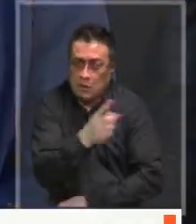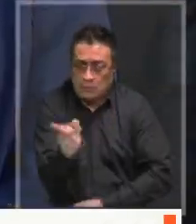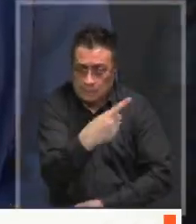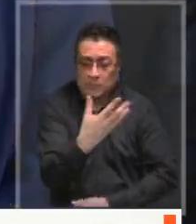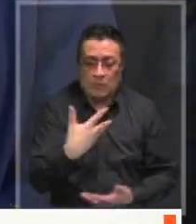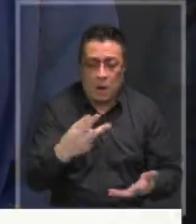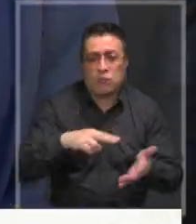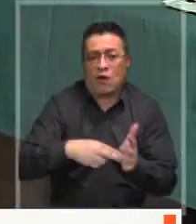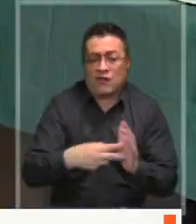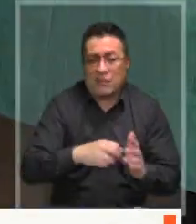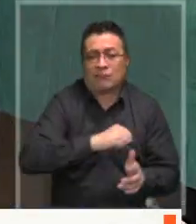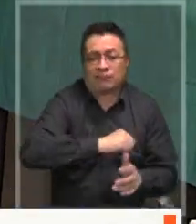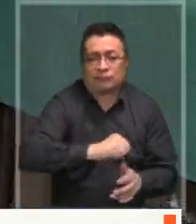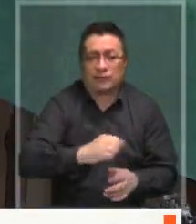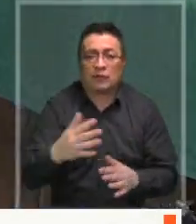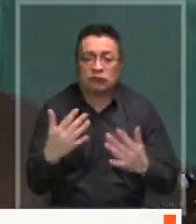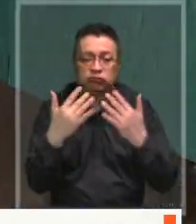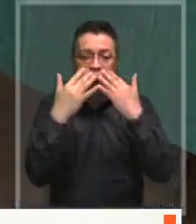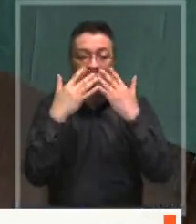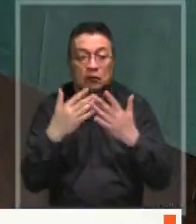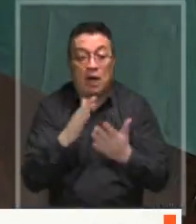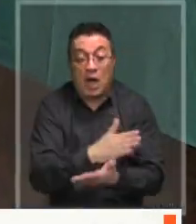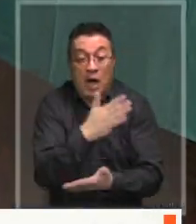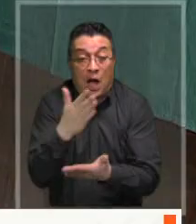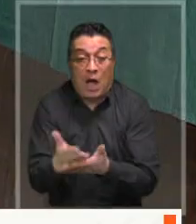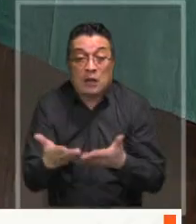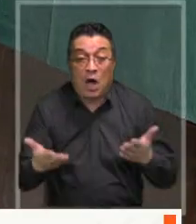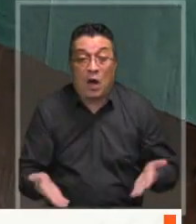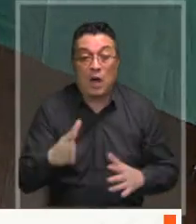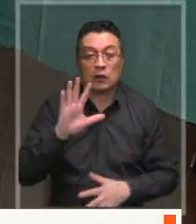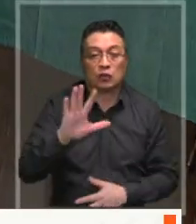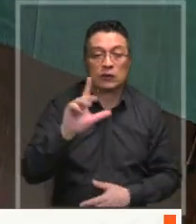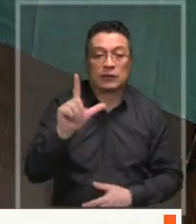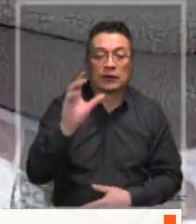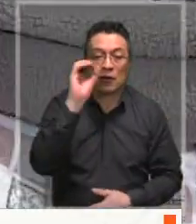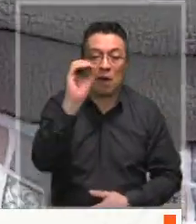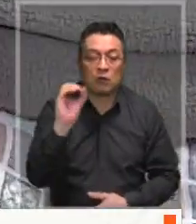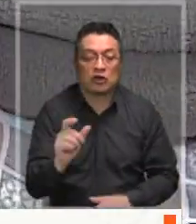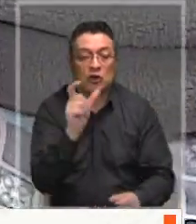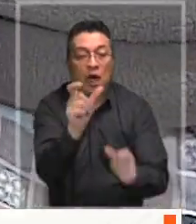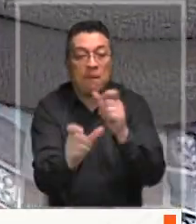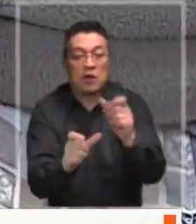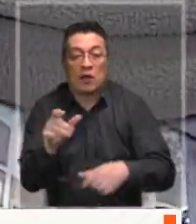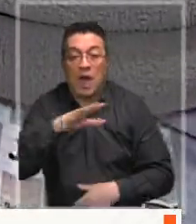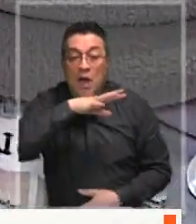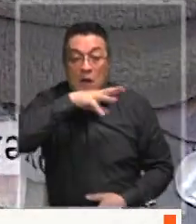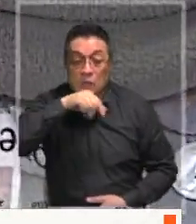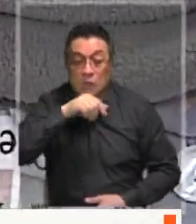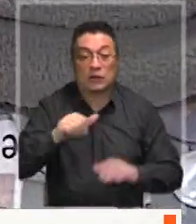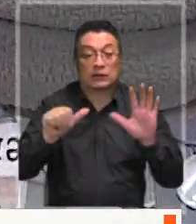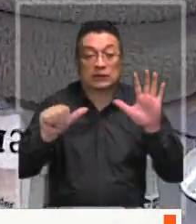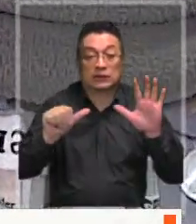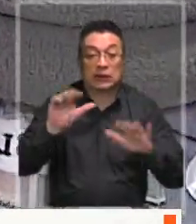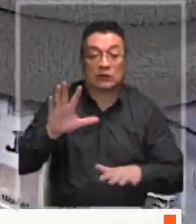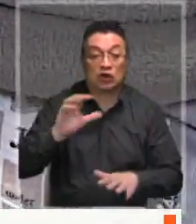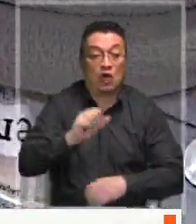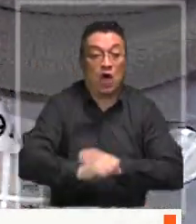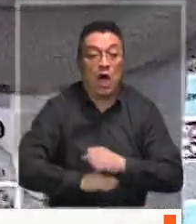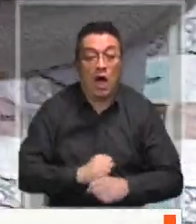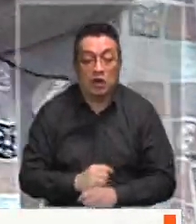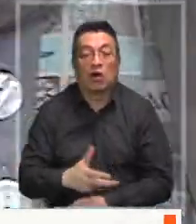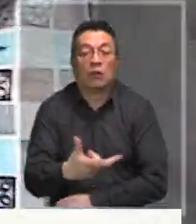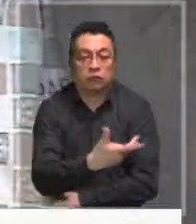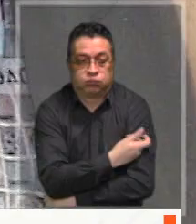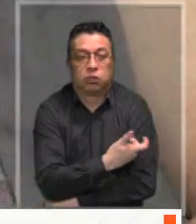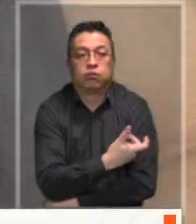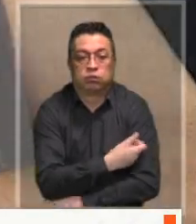problemas con influenza. Hasta el momento, un 57% de personas mayores de 65 años se han vacunado